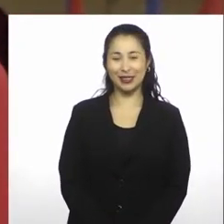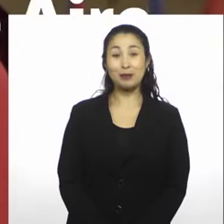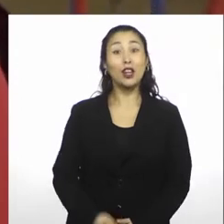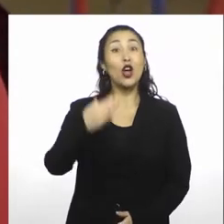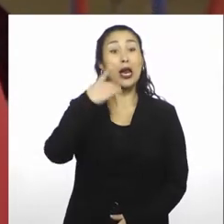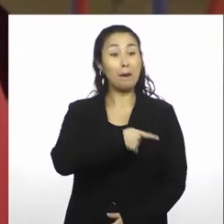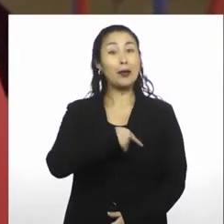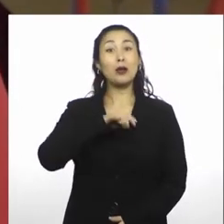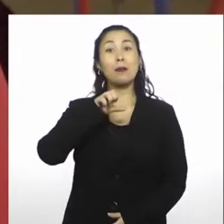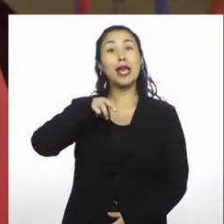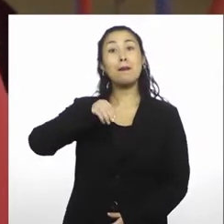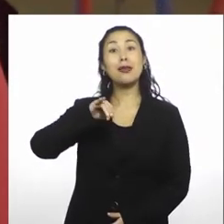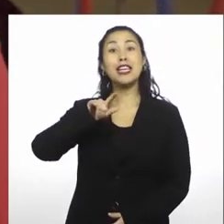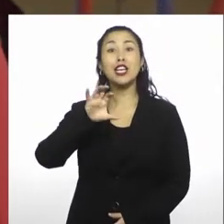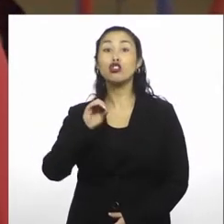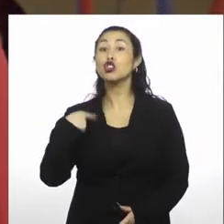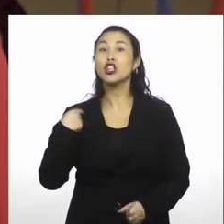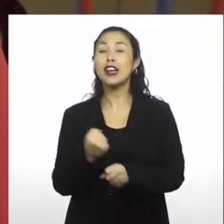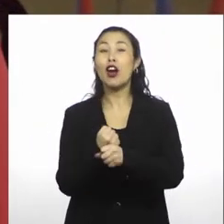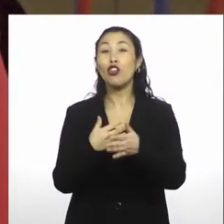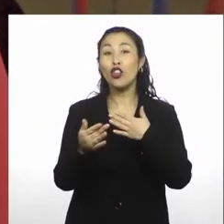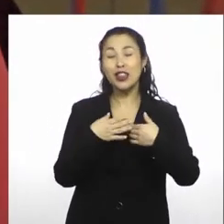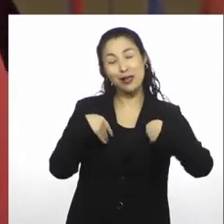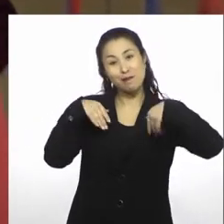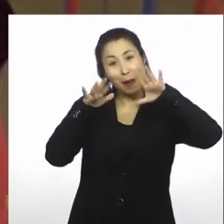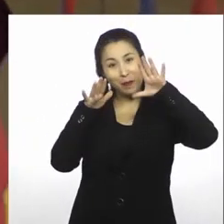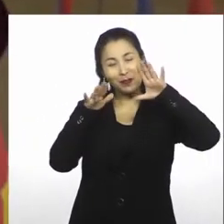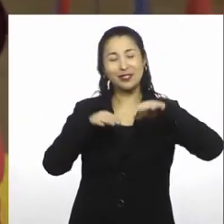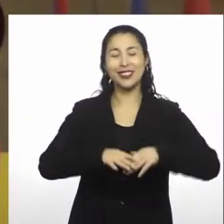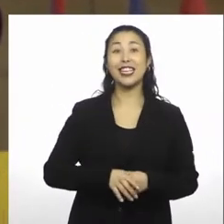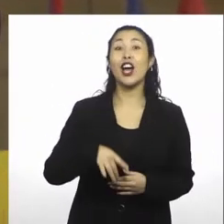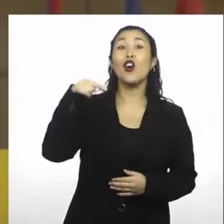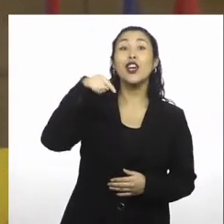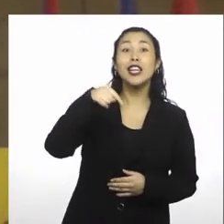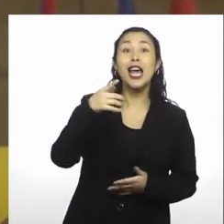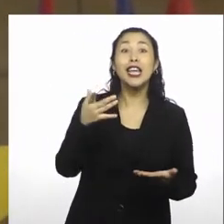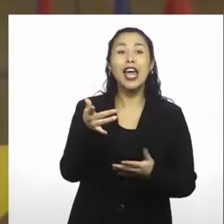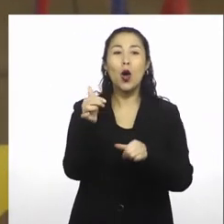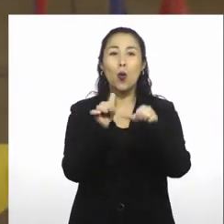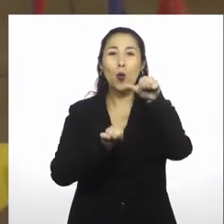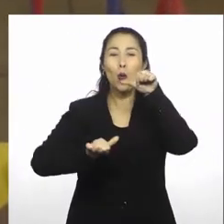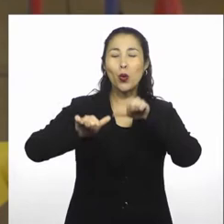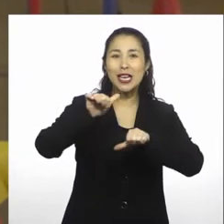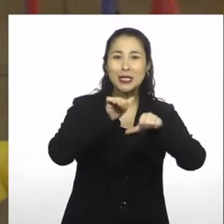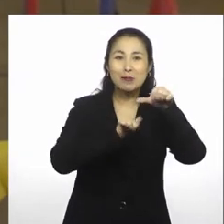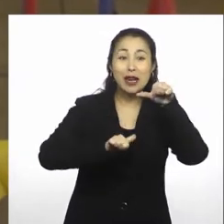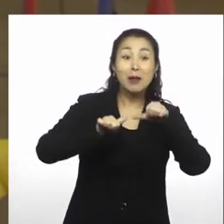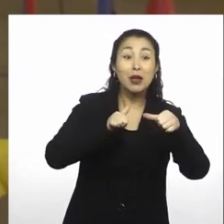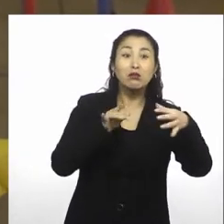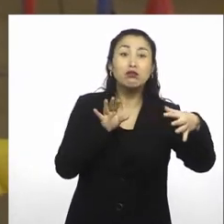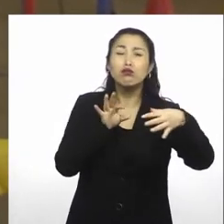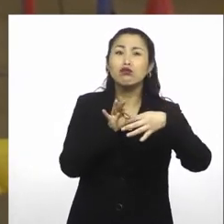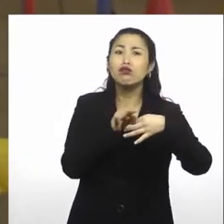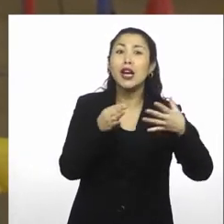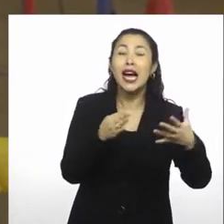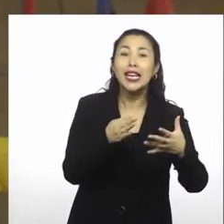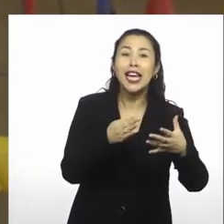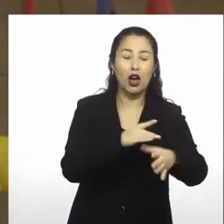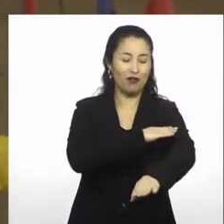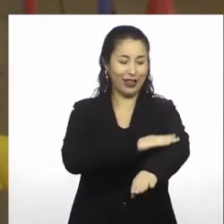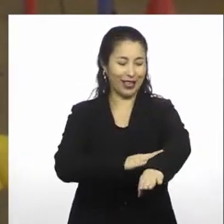Hola, mi nombre es Emilio Labó, soy facilitador del Museo Interactivo Mirador y hoy vamos a hacer un experimento que tiene que ver con un brazo en el